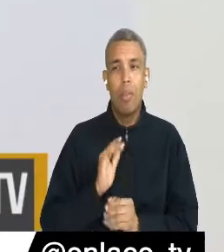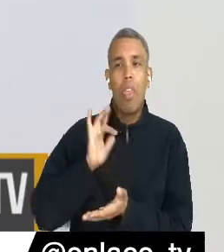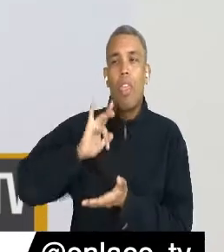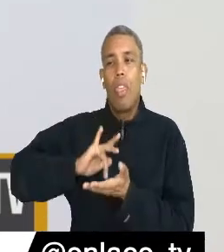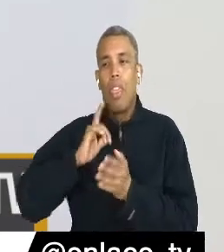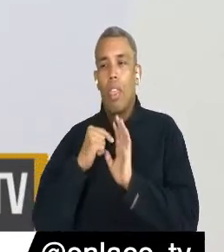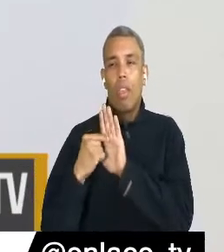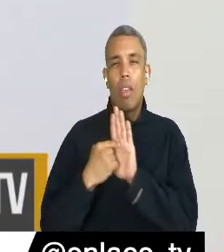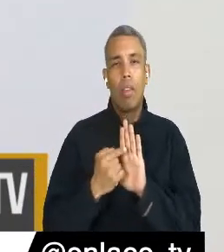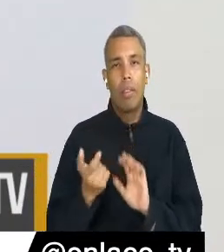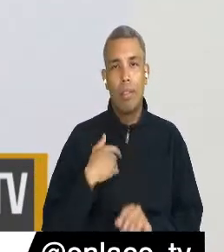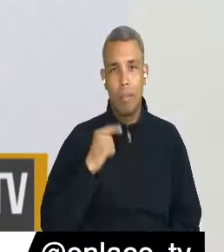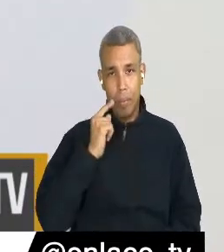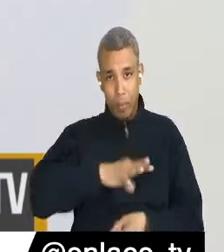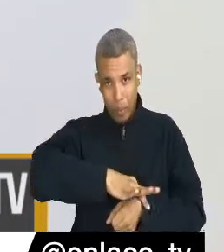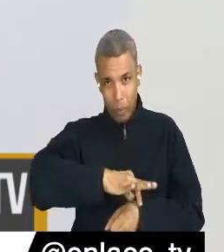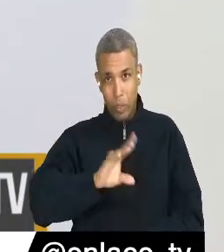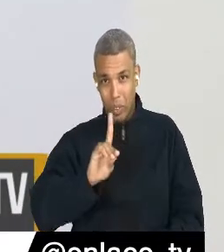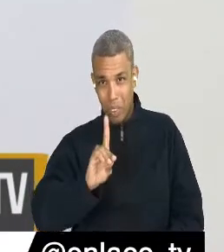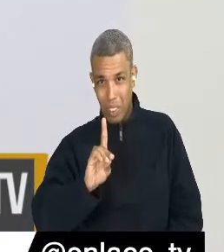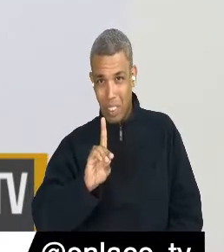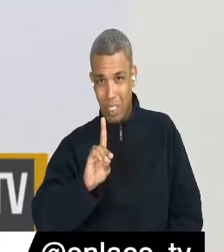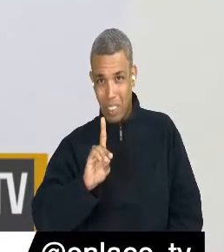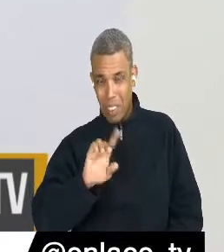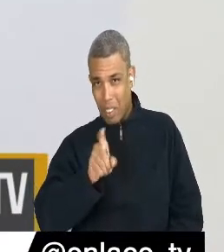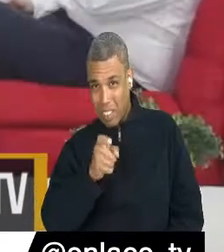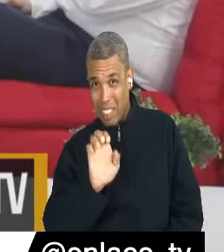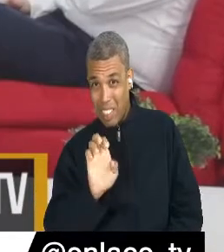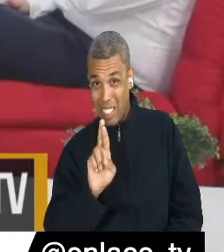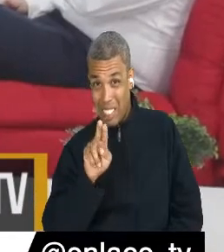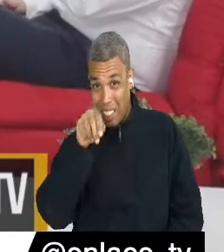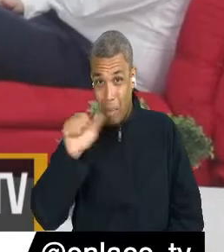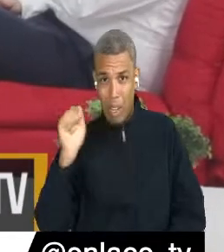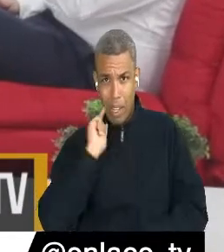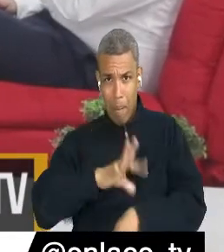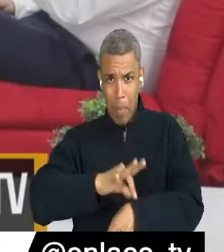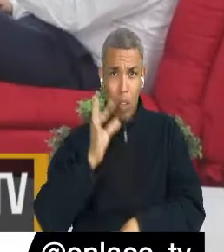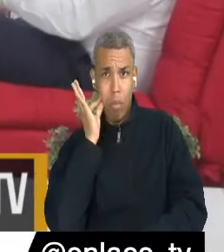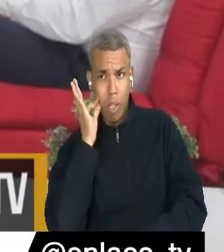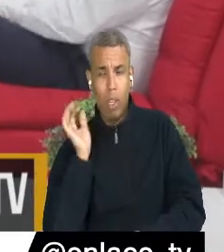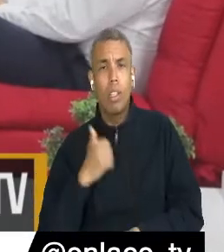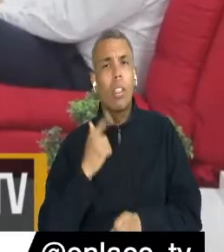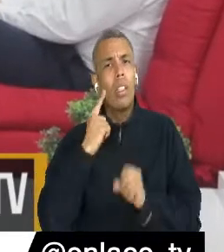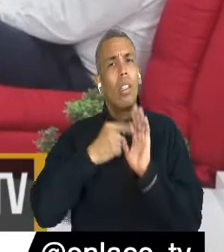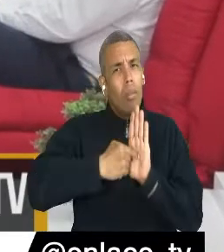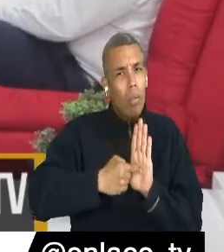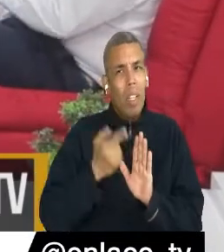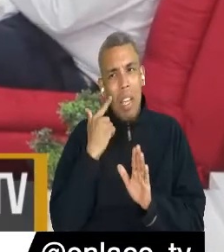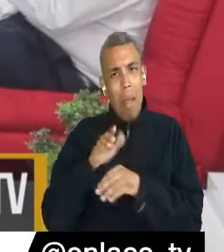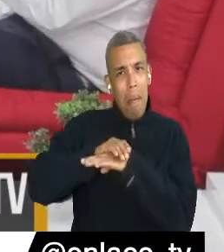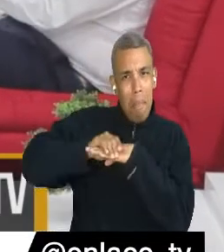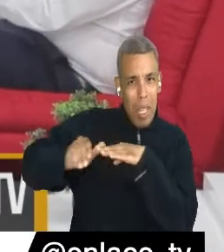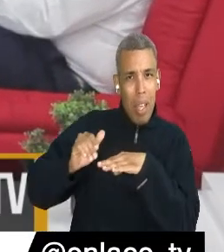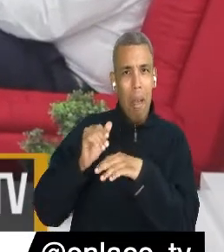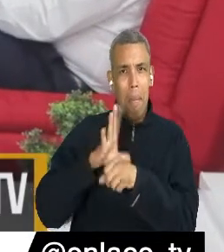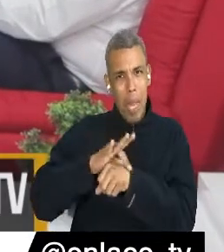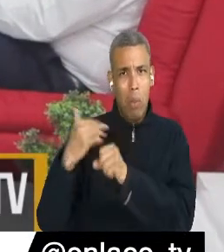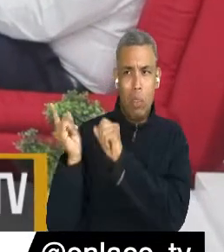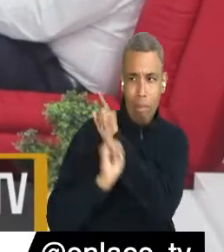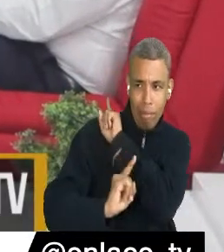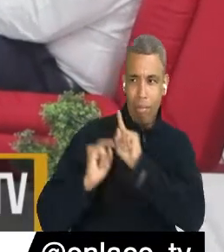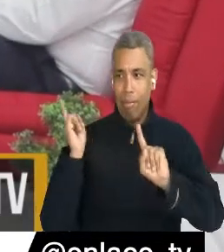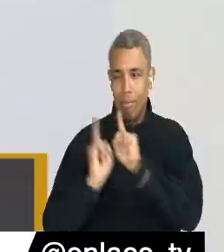vino el doctor Germán, quien es dermatólogo, y nos acompañó con el tratamiento del tema. Cada emisión tendrá un especialista, de allí la invitación a estar atentos